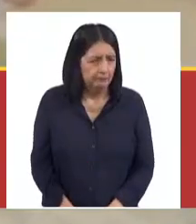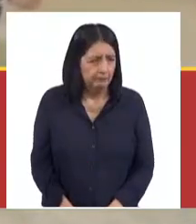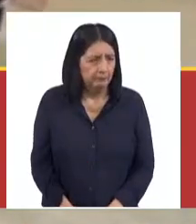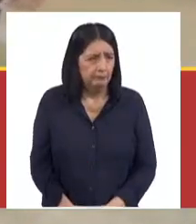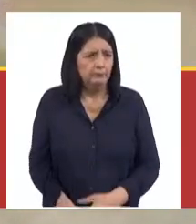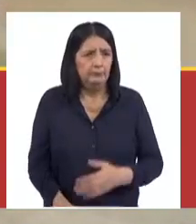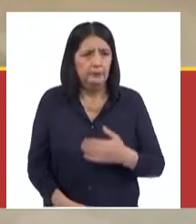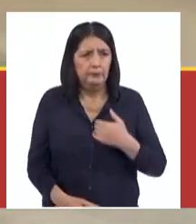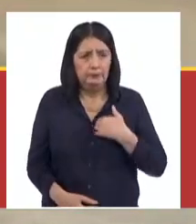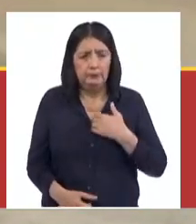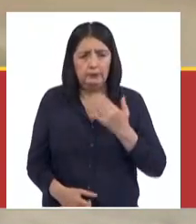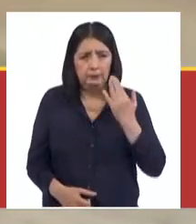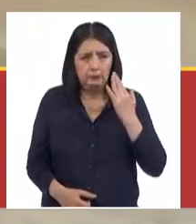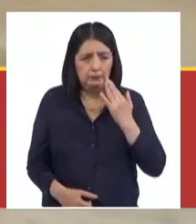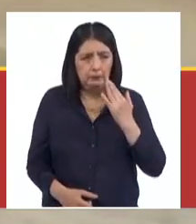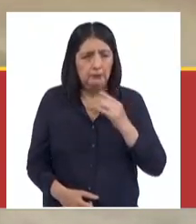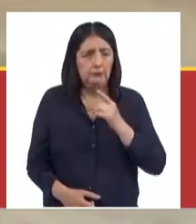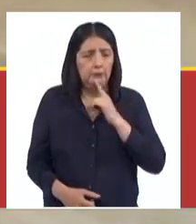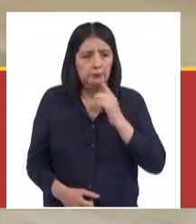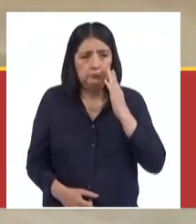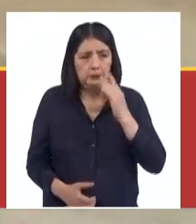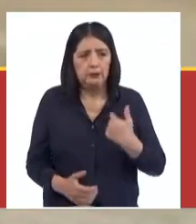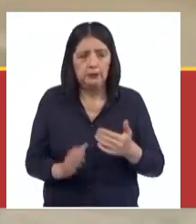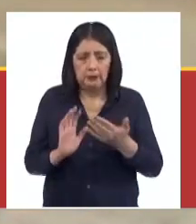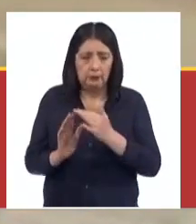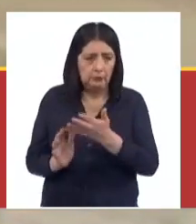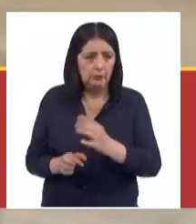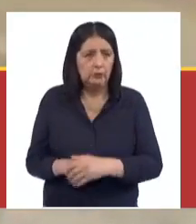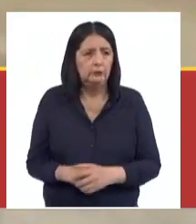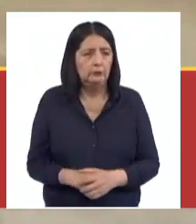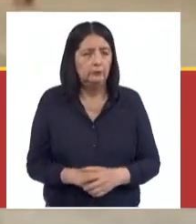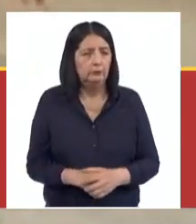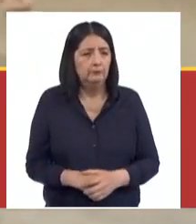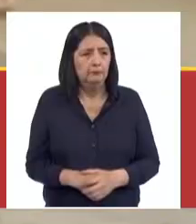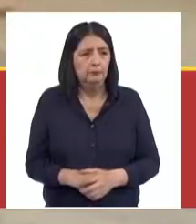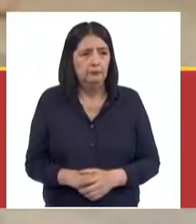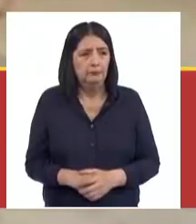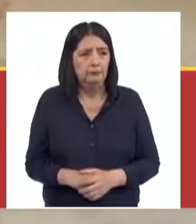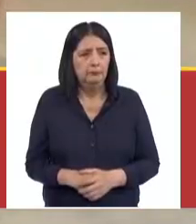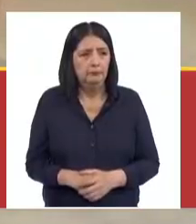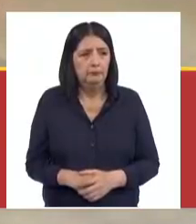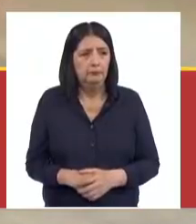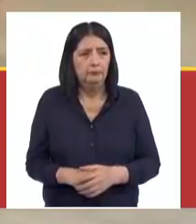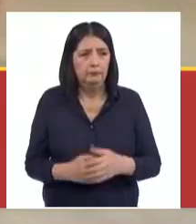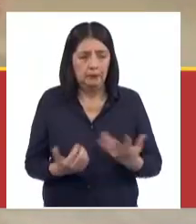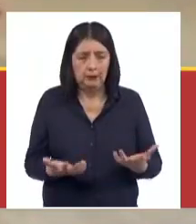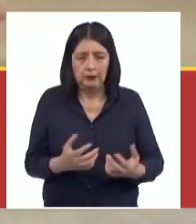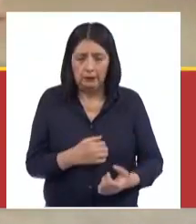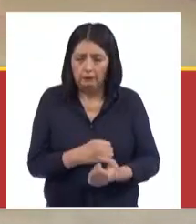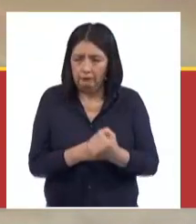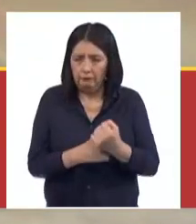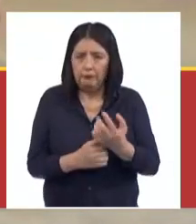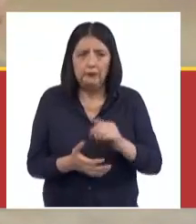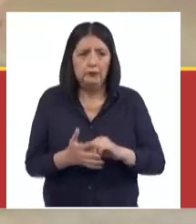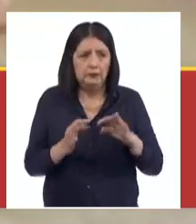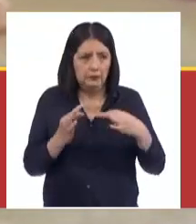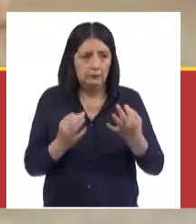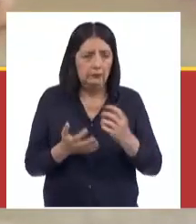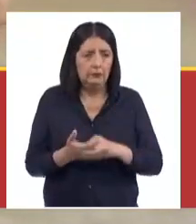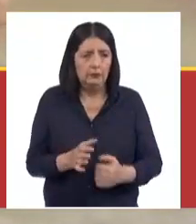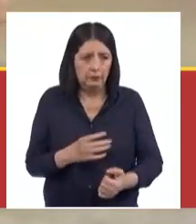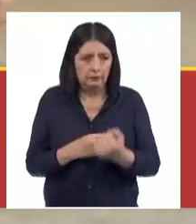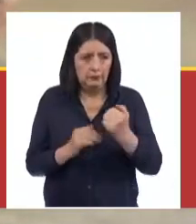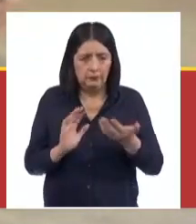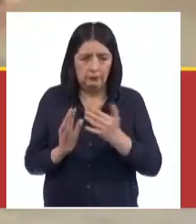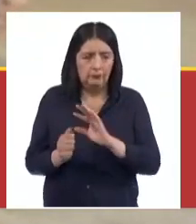de mis padres, de la comunidad, y la energía, la fuerza de la familia, la fuerza de